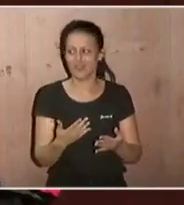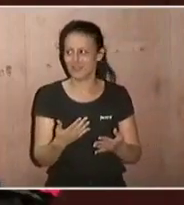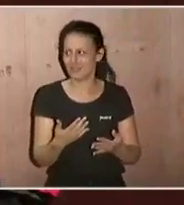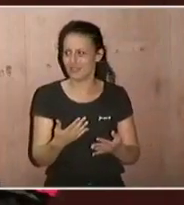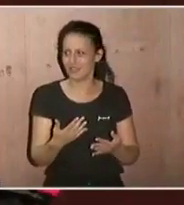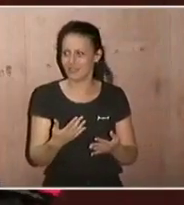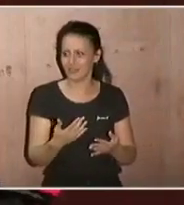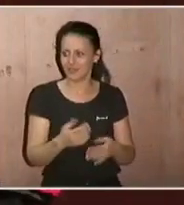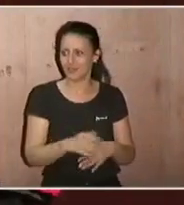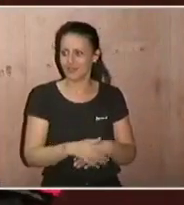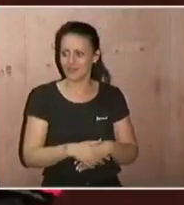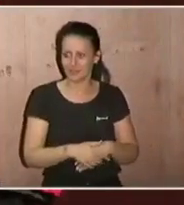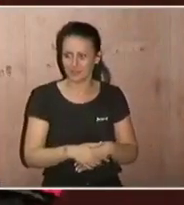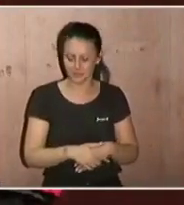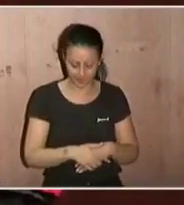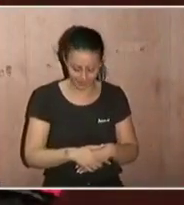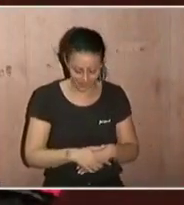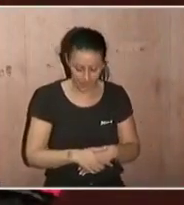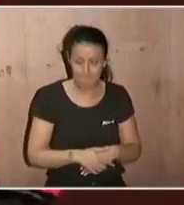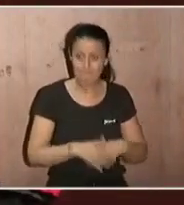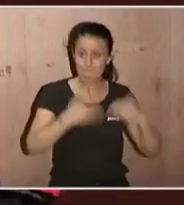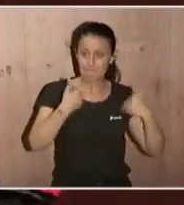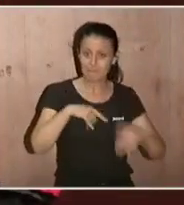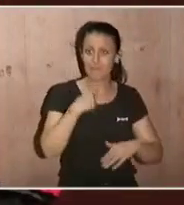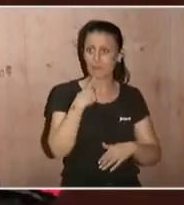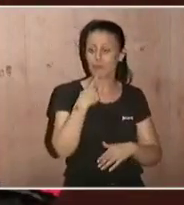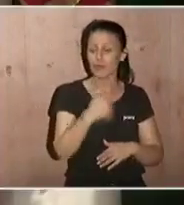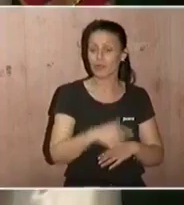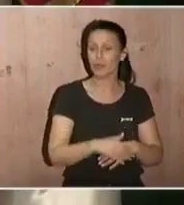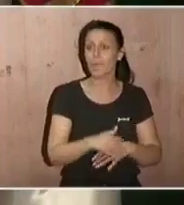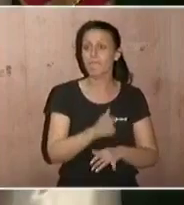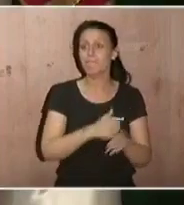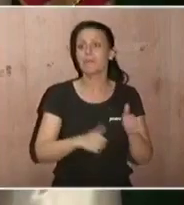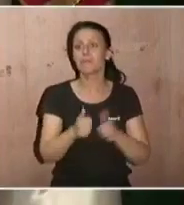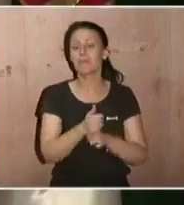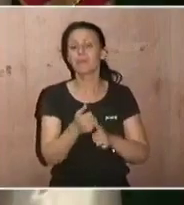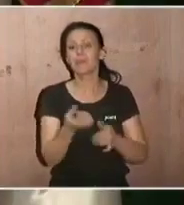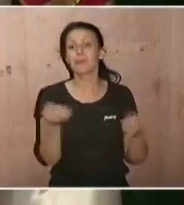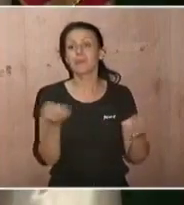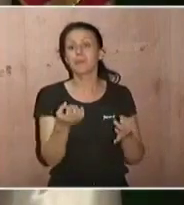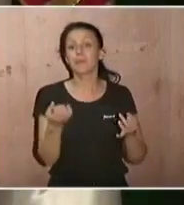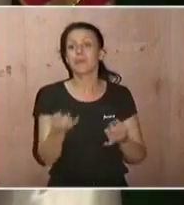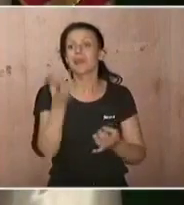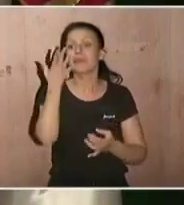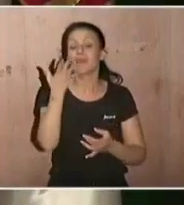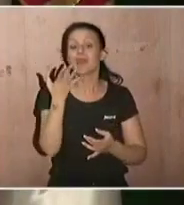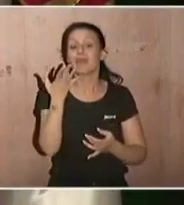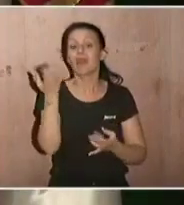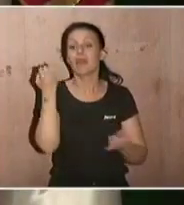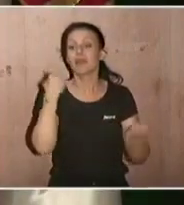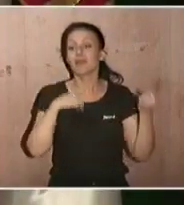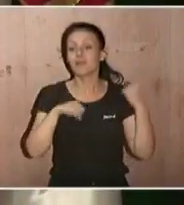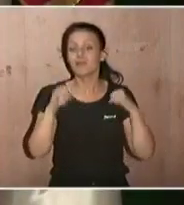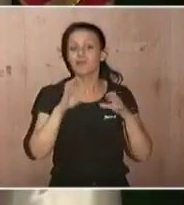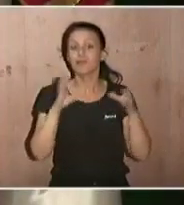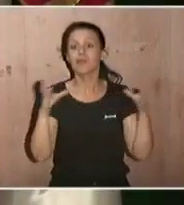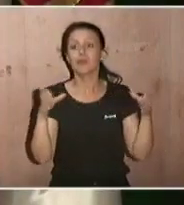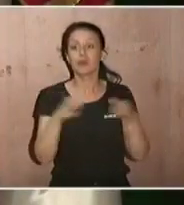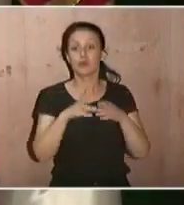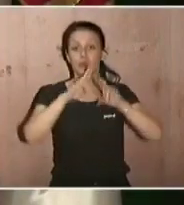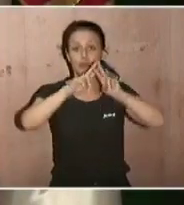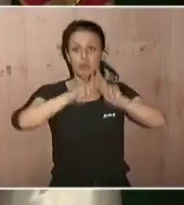a dirigir. Pero, dicho esto, prefiero la idea y la práctica de los grupos de